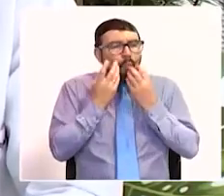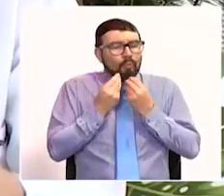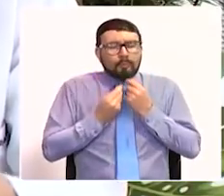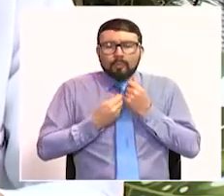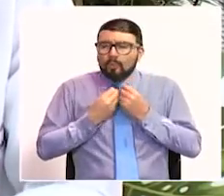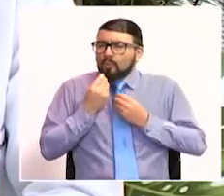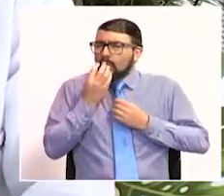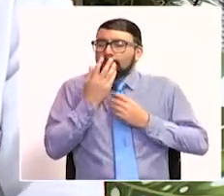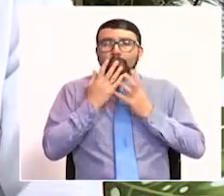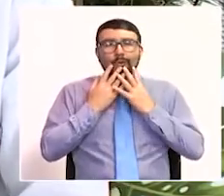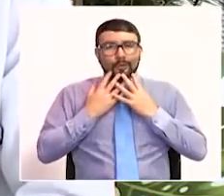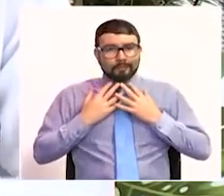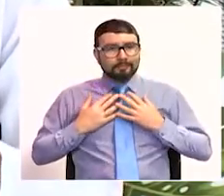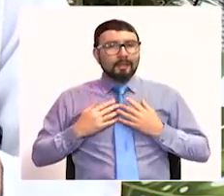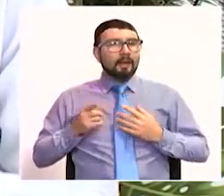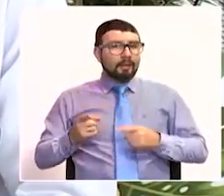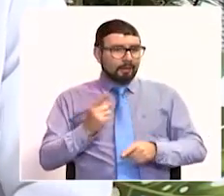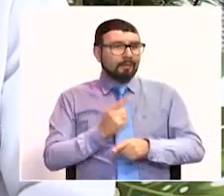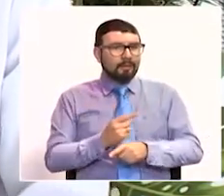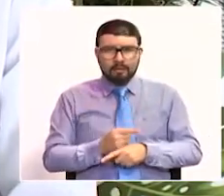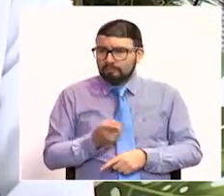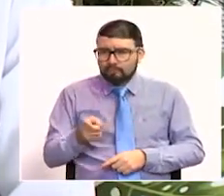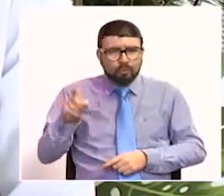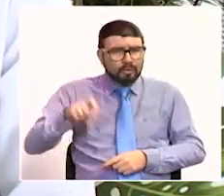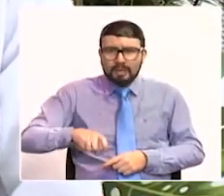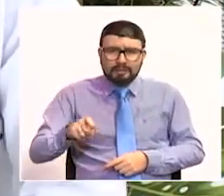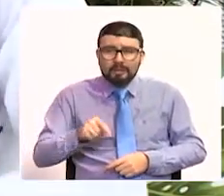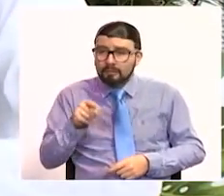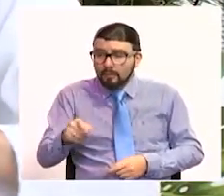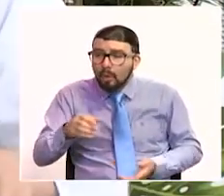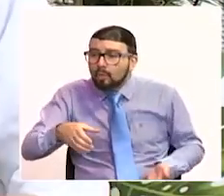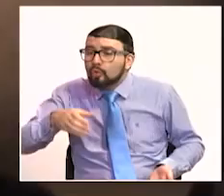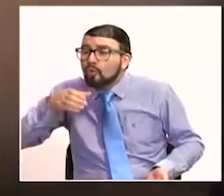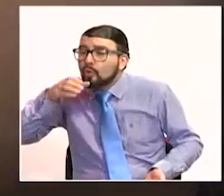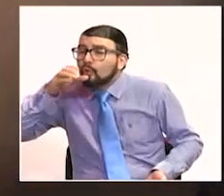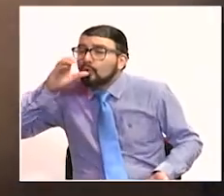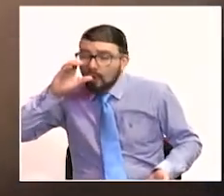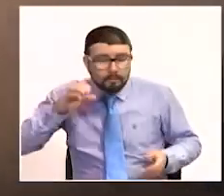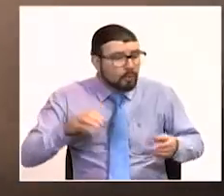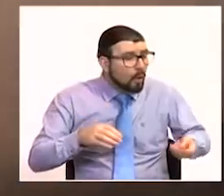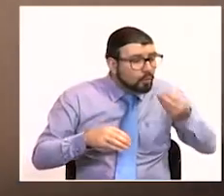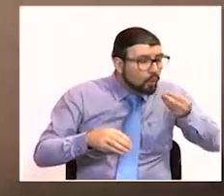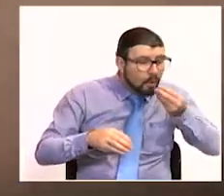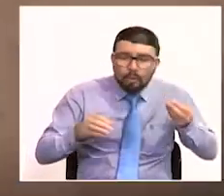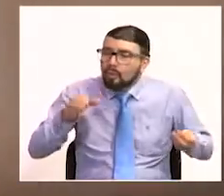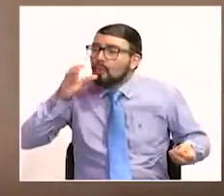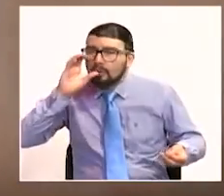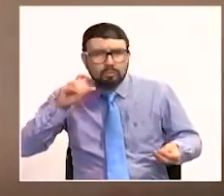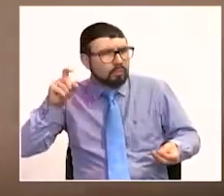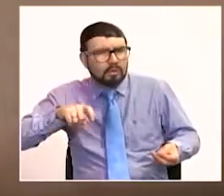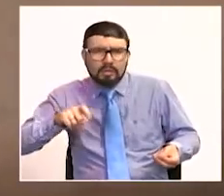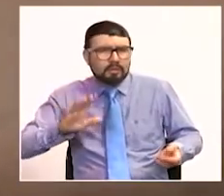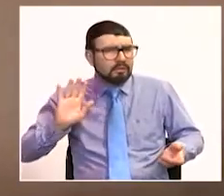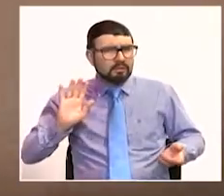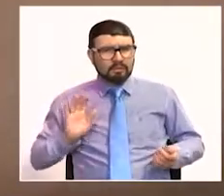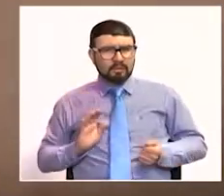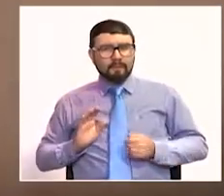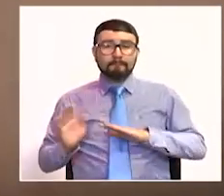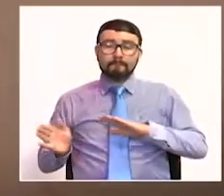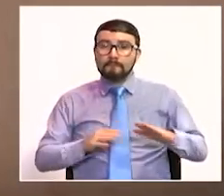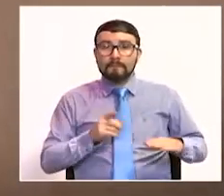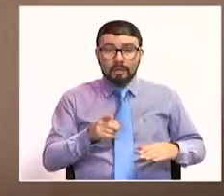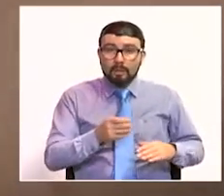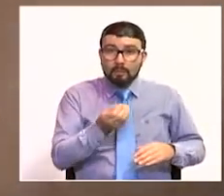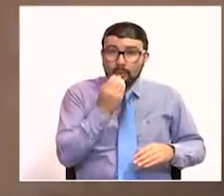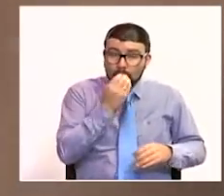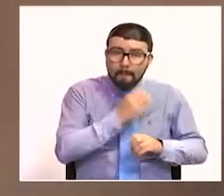eso están, para esos alimentos, no hace falta tomar una bebida. También comprendemos que en el desayuno lo podemos empezar con agua,